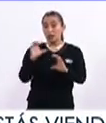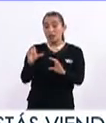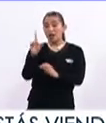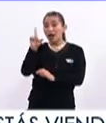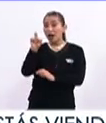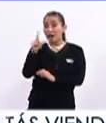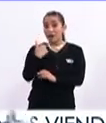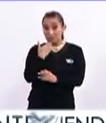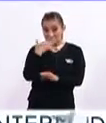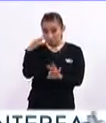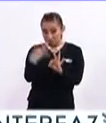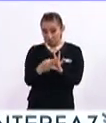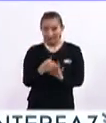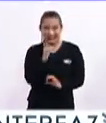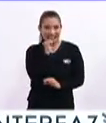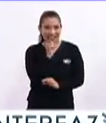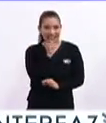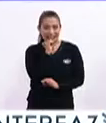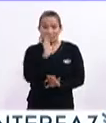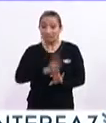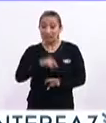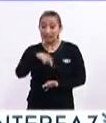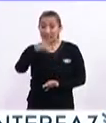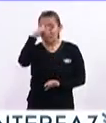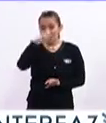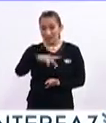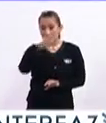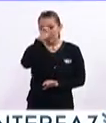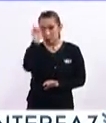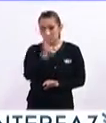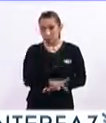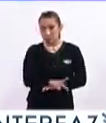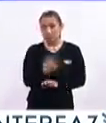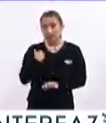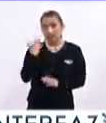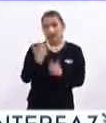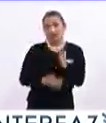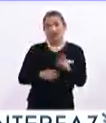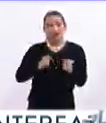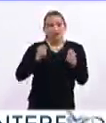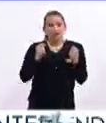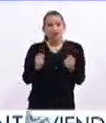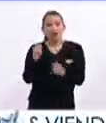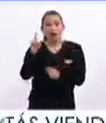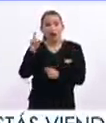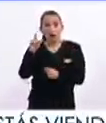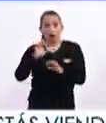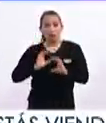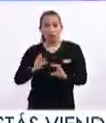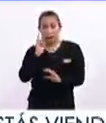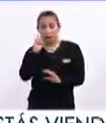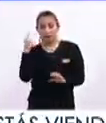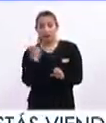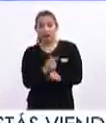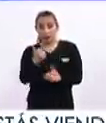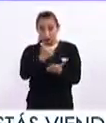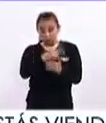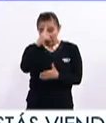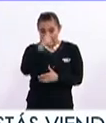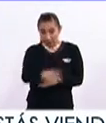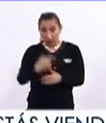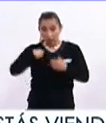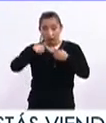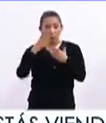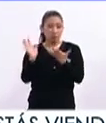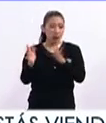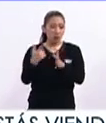del agua no se ha consolidado, sobre todo en nuestro país. Esta falta de cultura hídrica es notoria. Tan solo en Ciudad de México